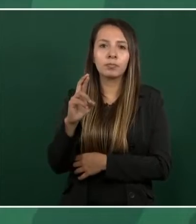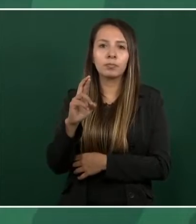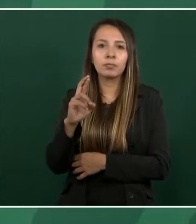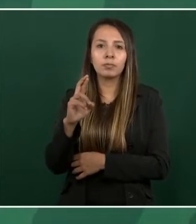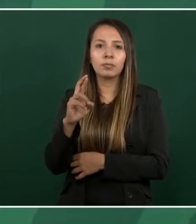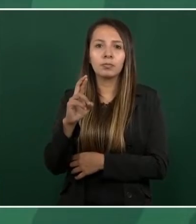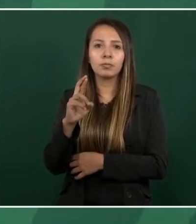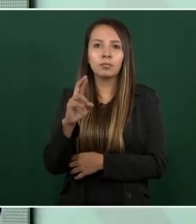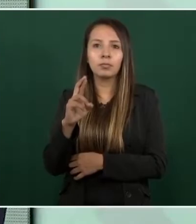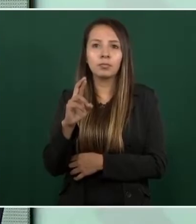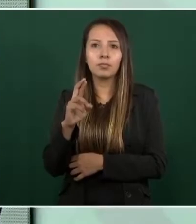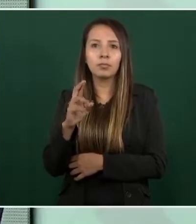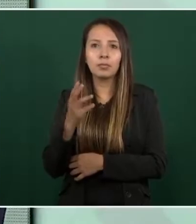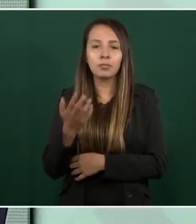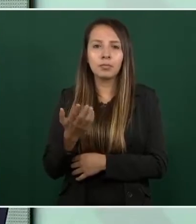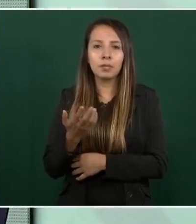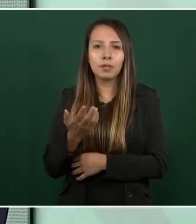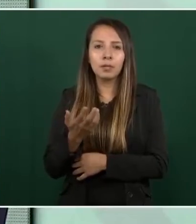Y